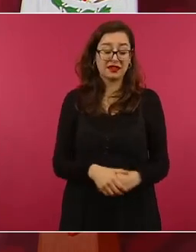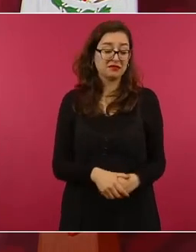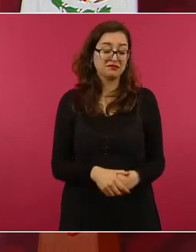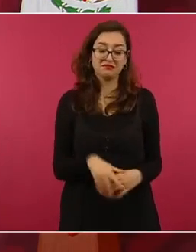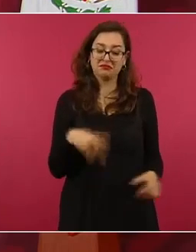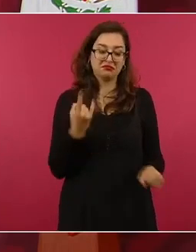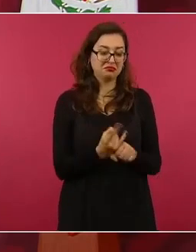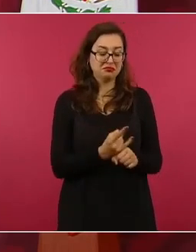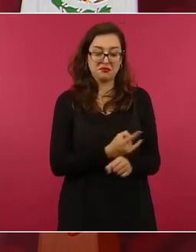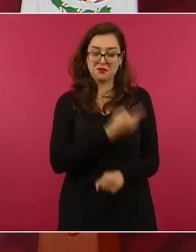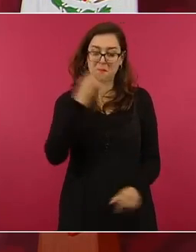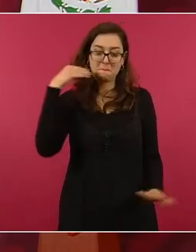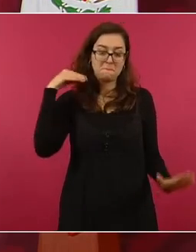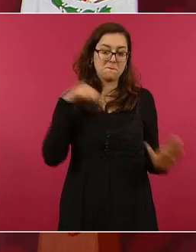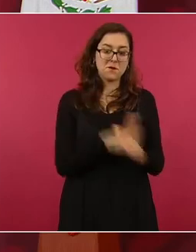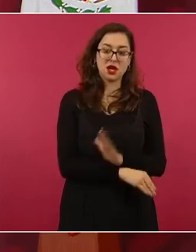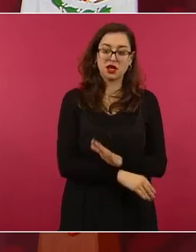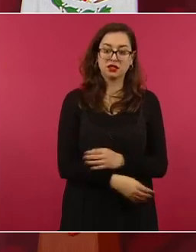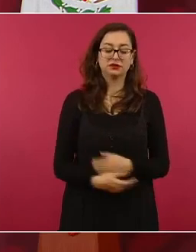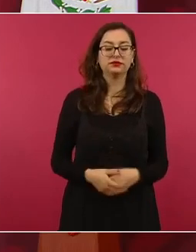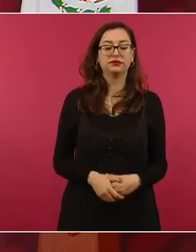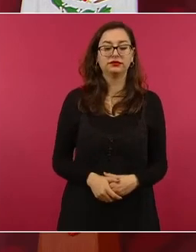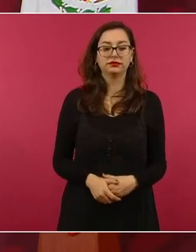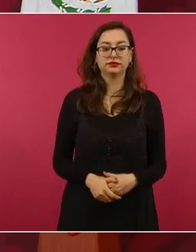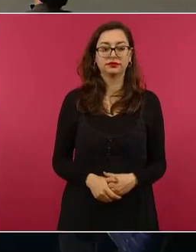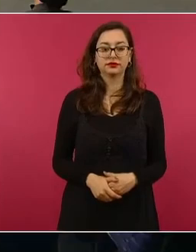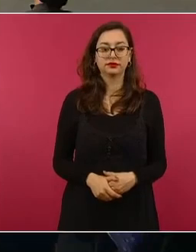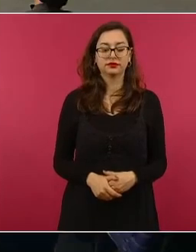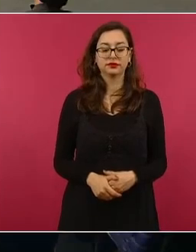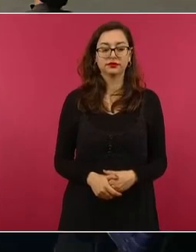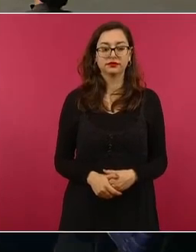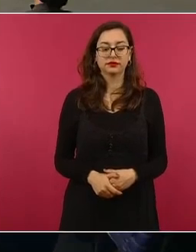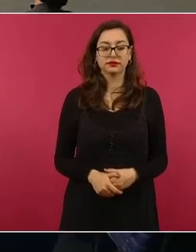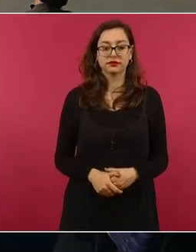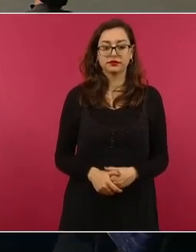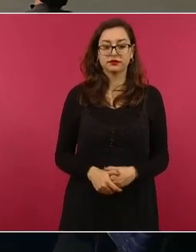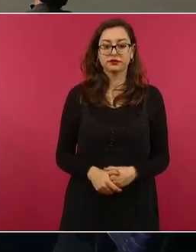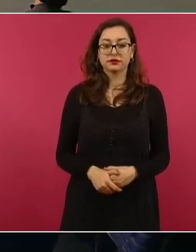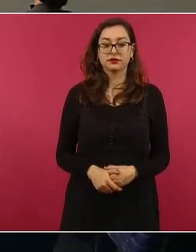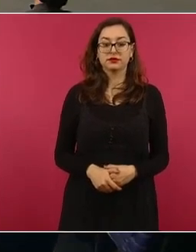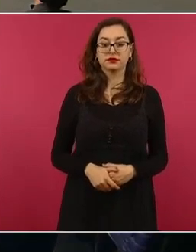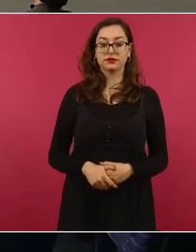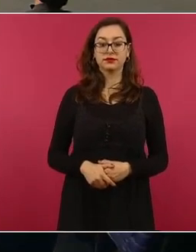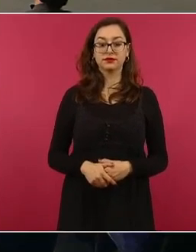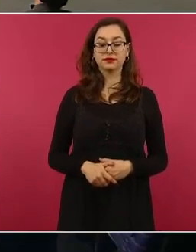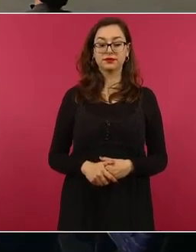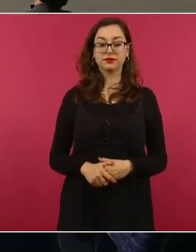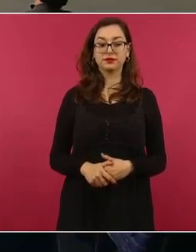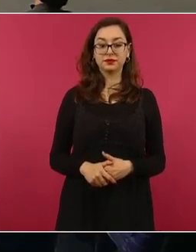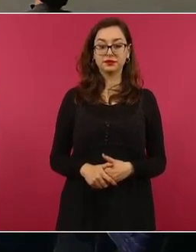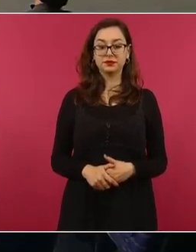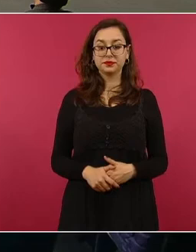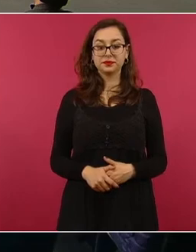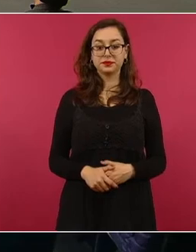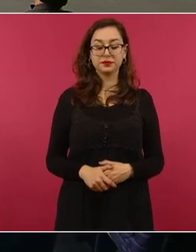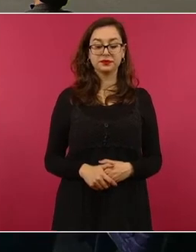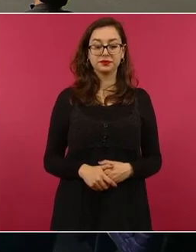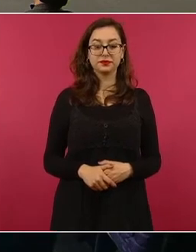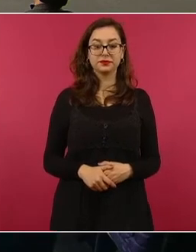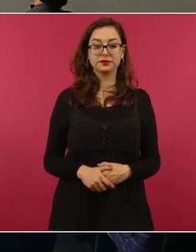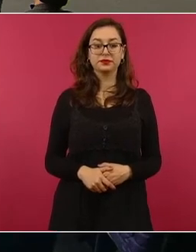decadencia. Sobre lo que habla el presidente del intelectual, ¿esto está siendo verdad en sentido? Sobre lo que habla, totalmente